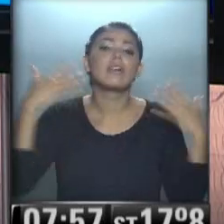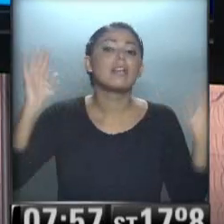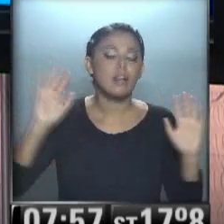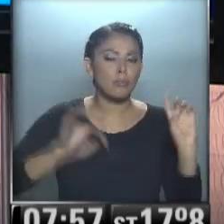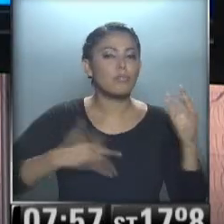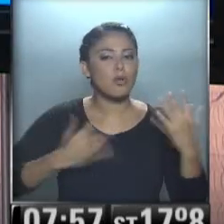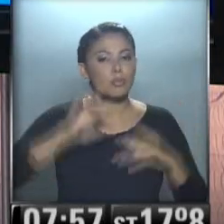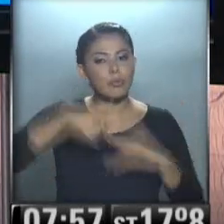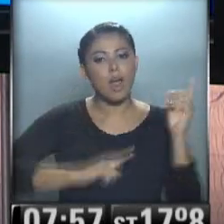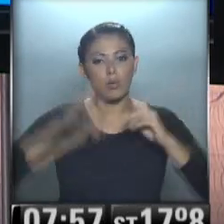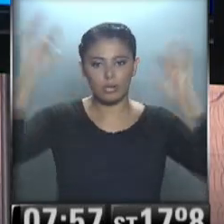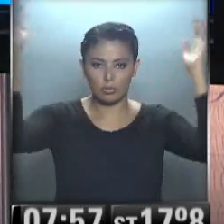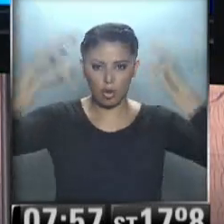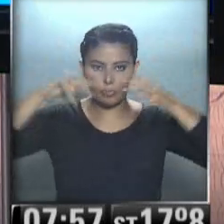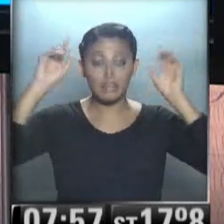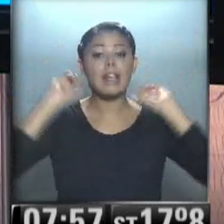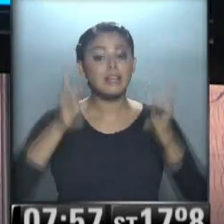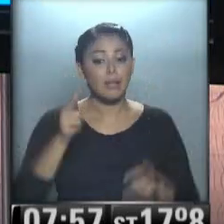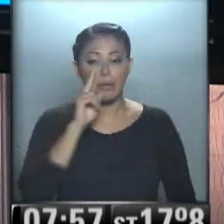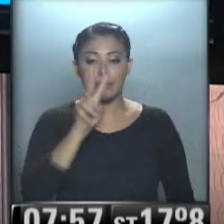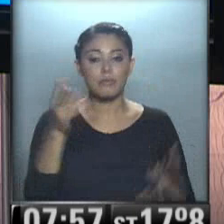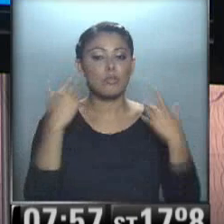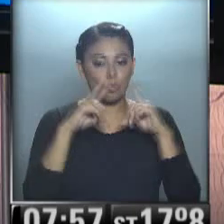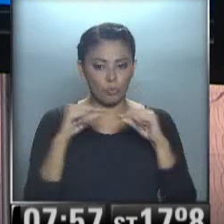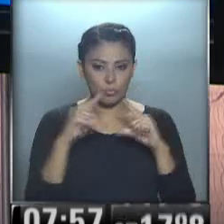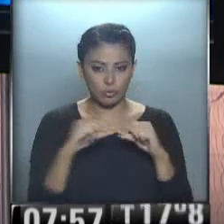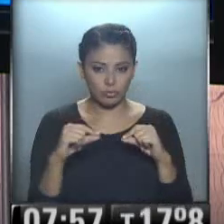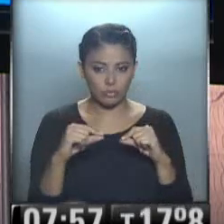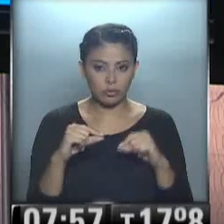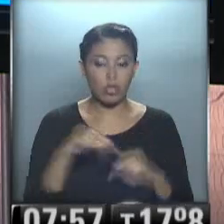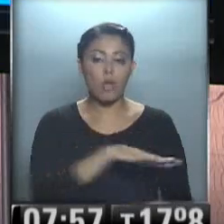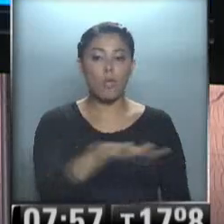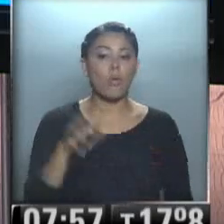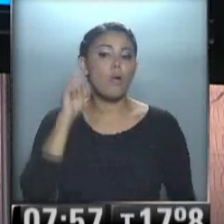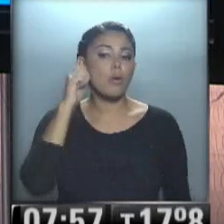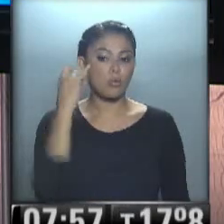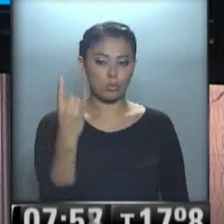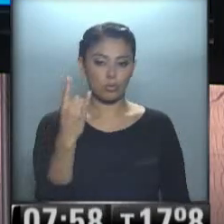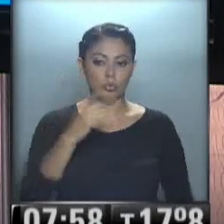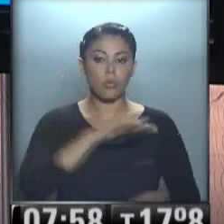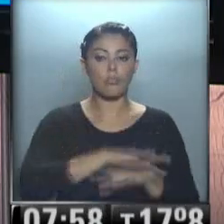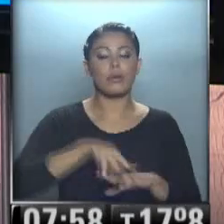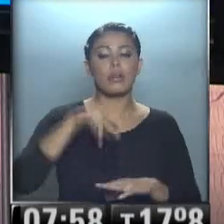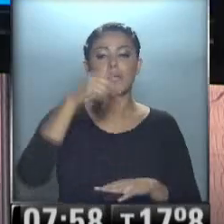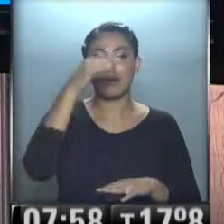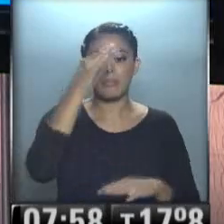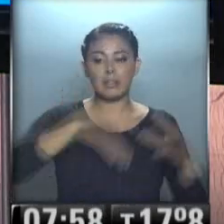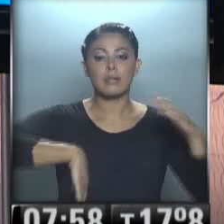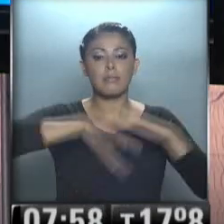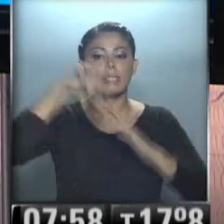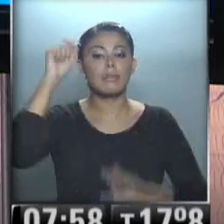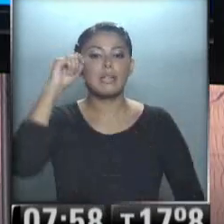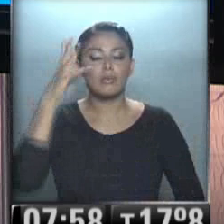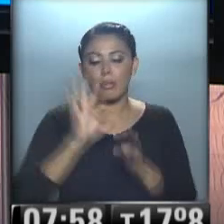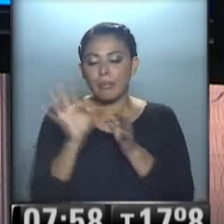alguna tormenta fuerte. Y por eso también, fíjense la temperatura. En Gualeguaychú, 20, 34 en las márgenes del